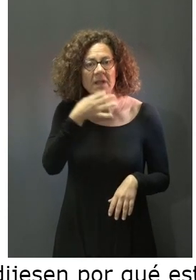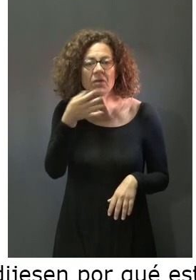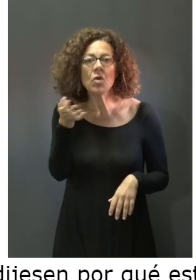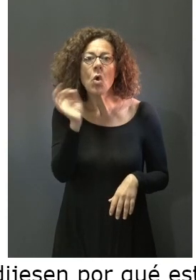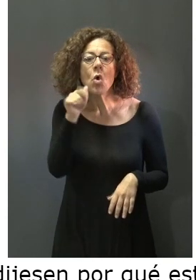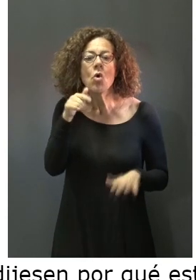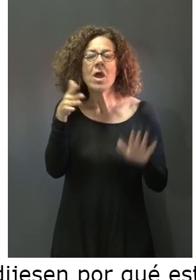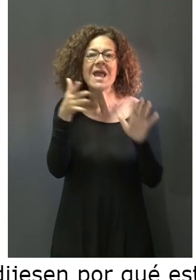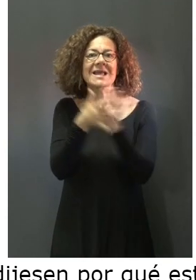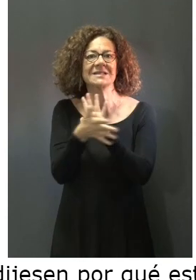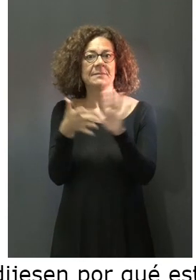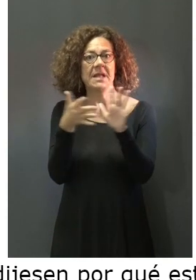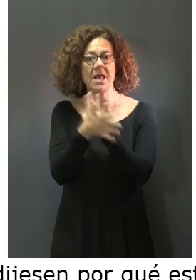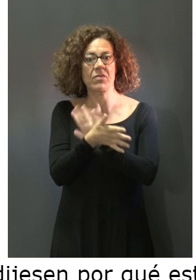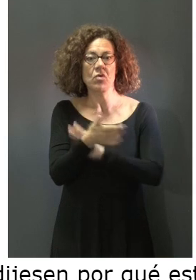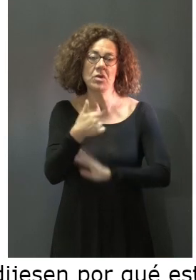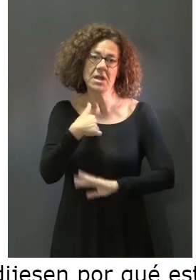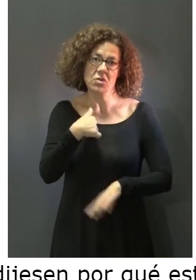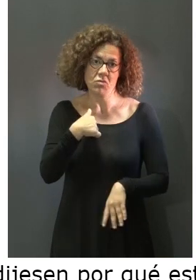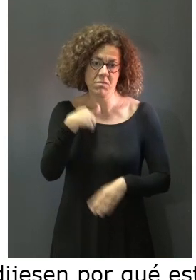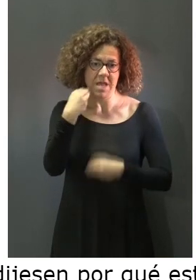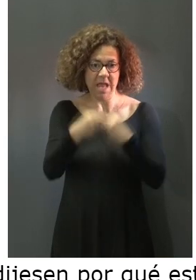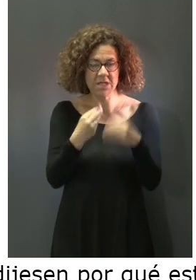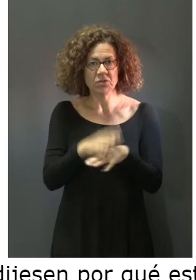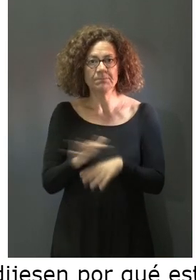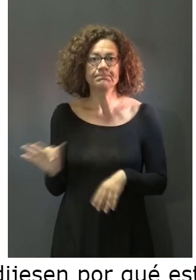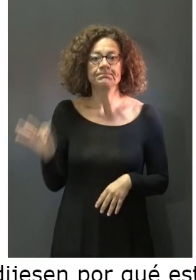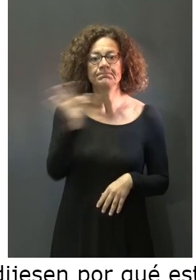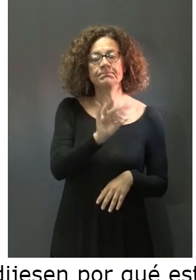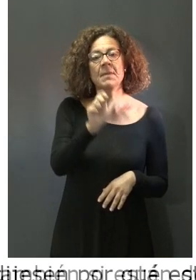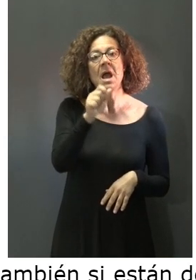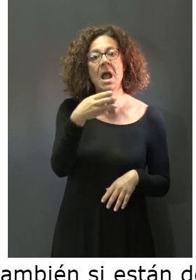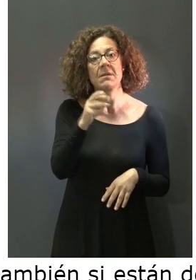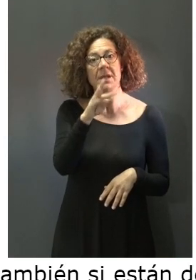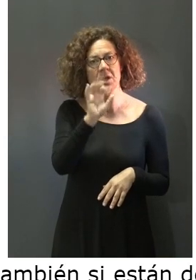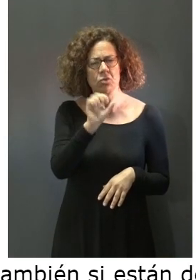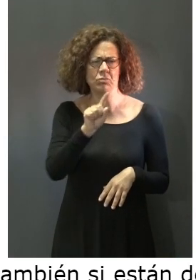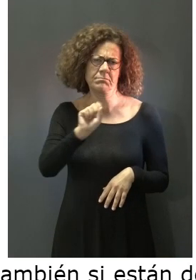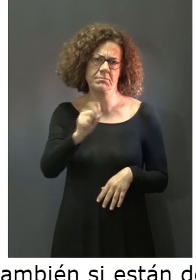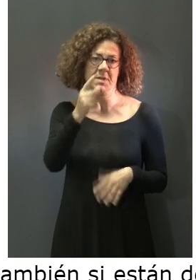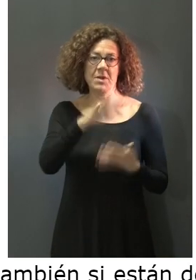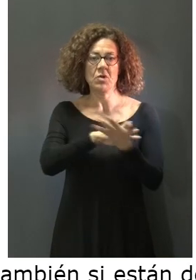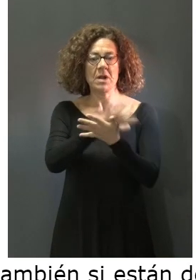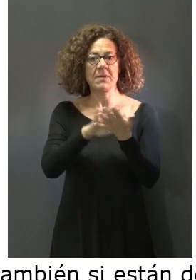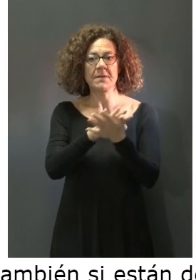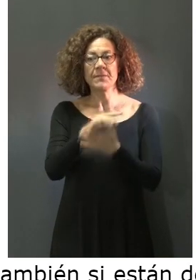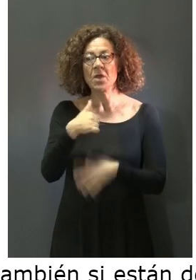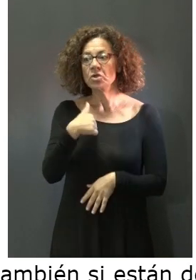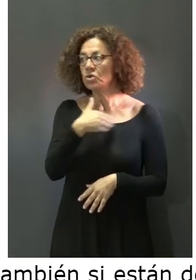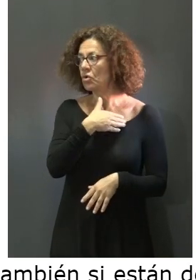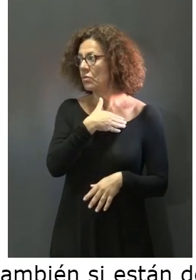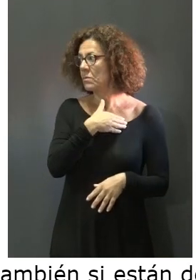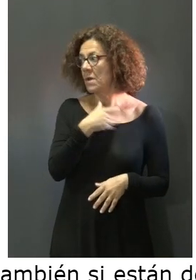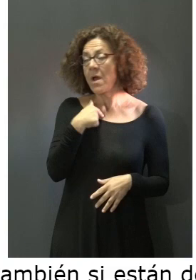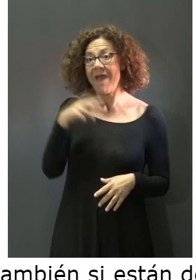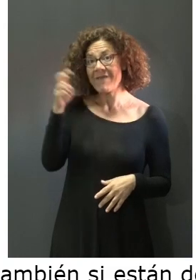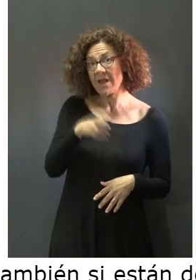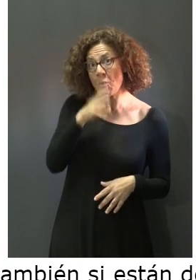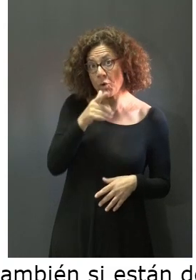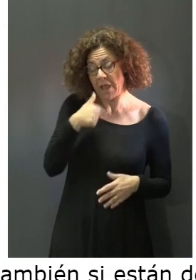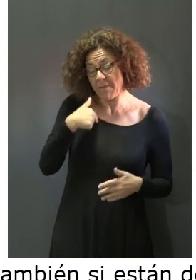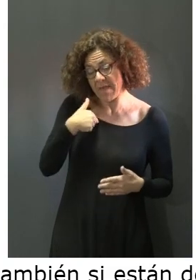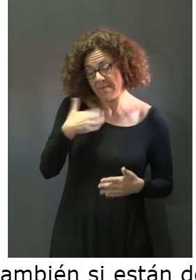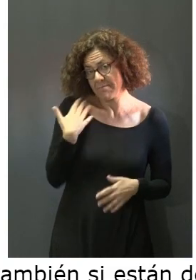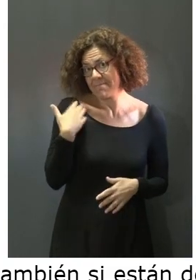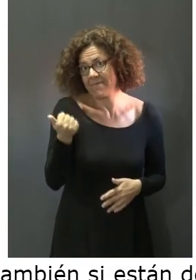esta explicación que me he atrevido a hacer. Pues Alberto, te doy a ti la palabra primero. Pues nada, yo estoy aquí porque me han invitado, lo